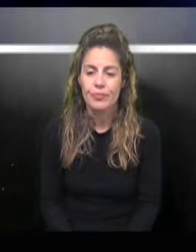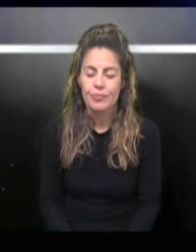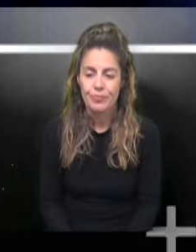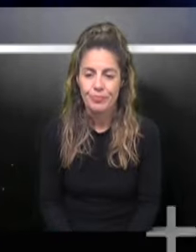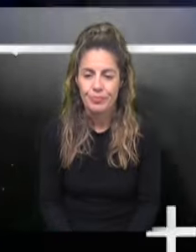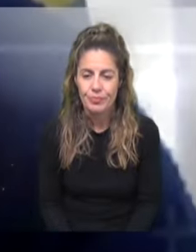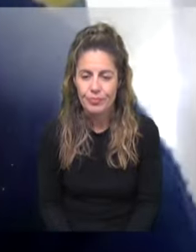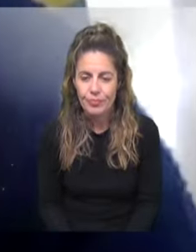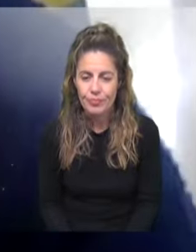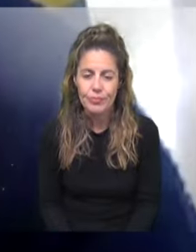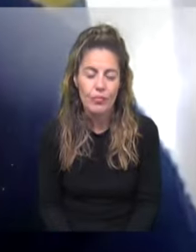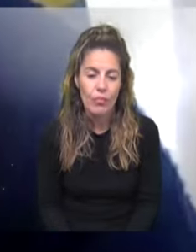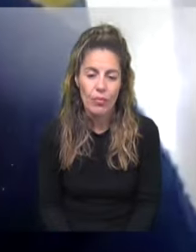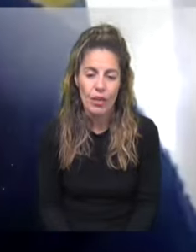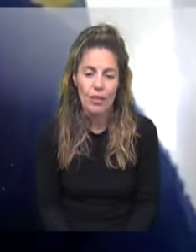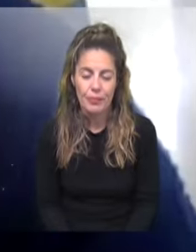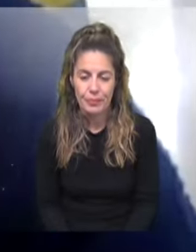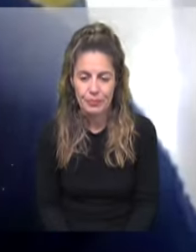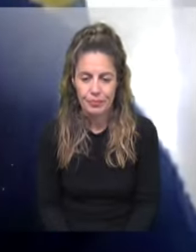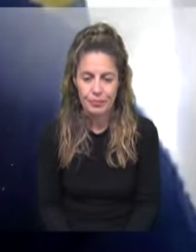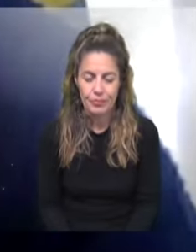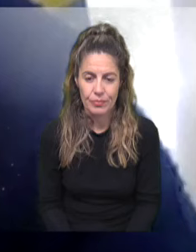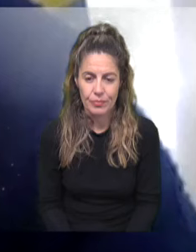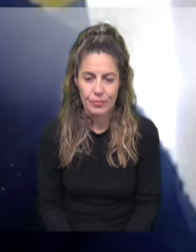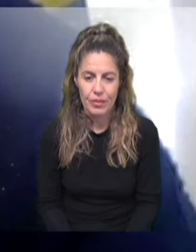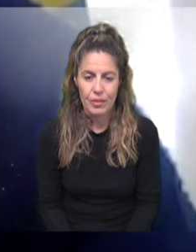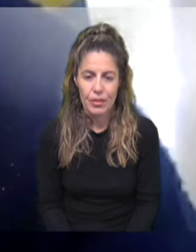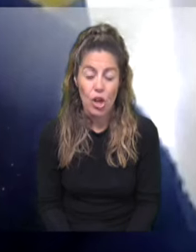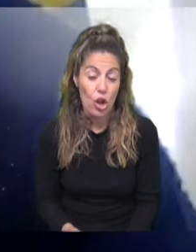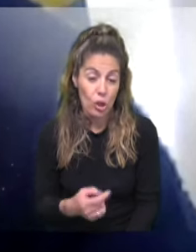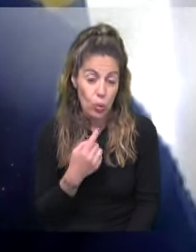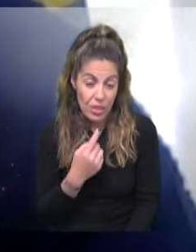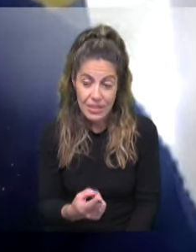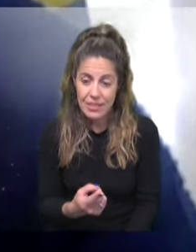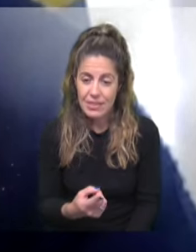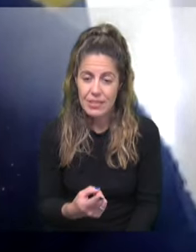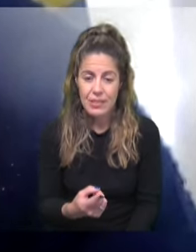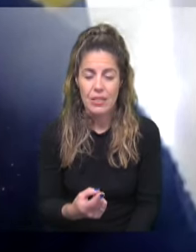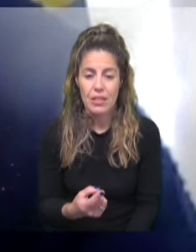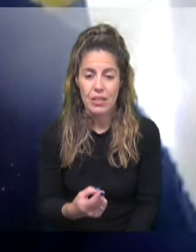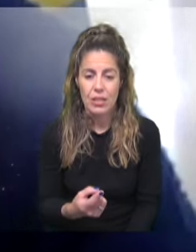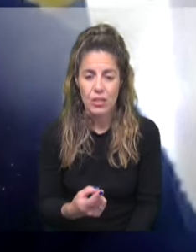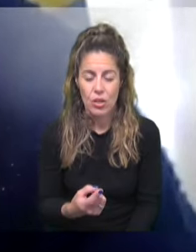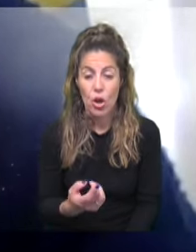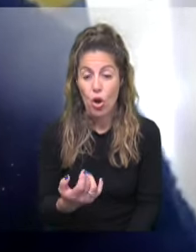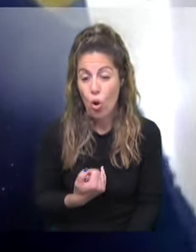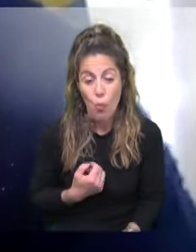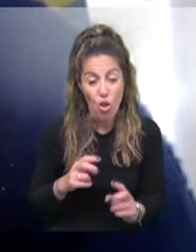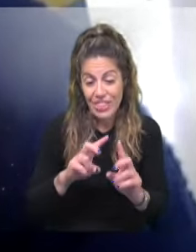bueno tal cual es lo que estás señalando como este como diagnóstico